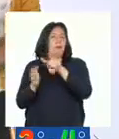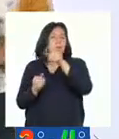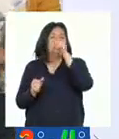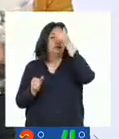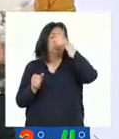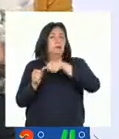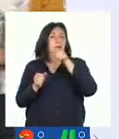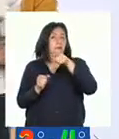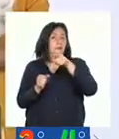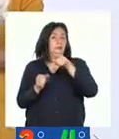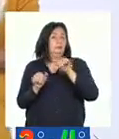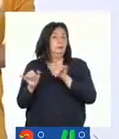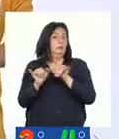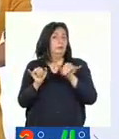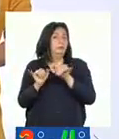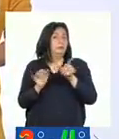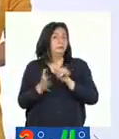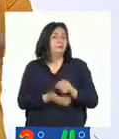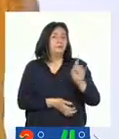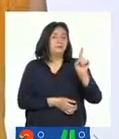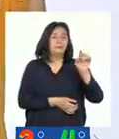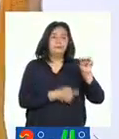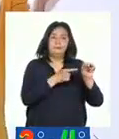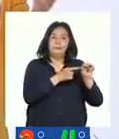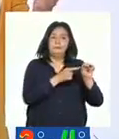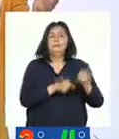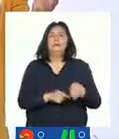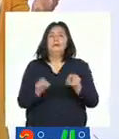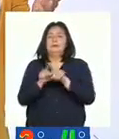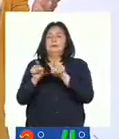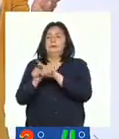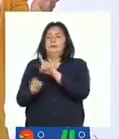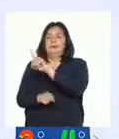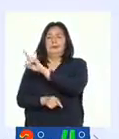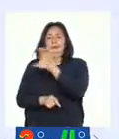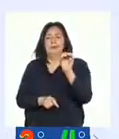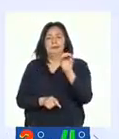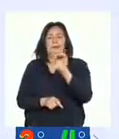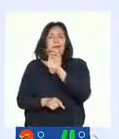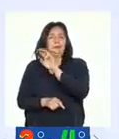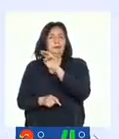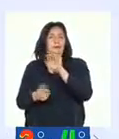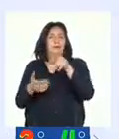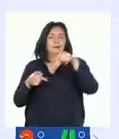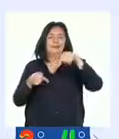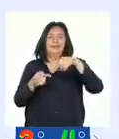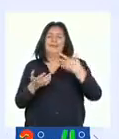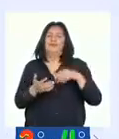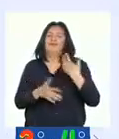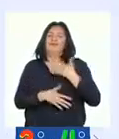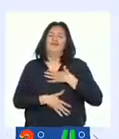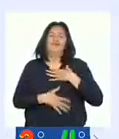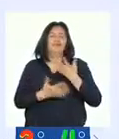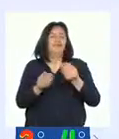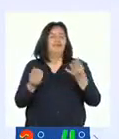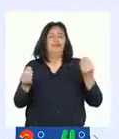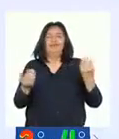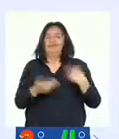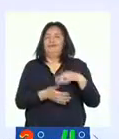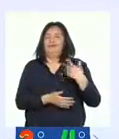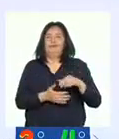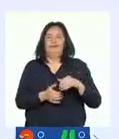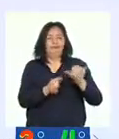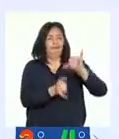Recuerden esta equivalencia, un metro igual a 100 centímetros. En este programa nos hemos divertido